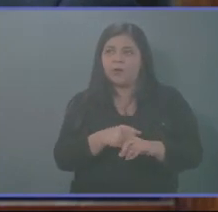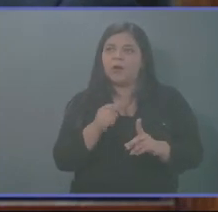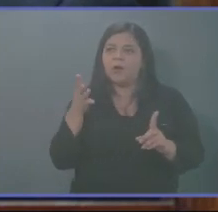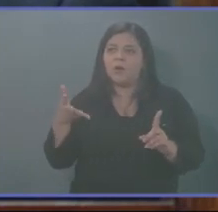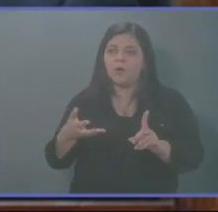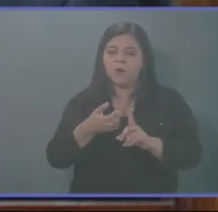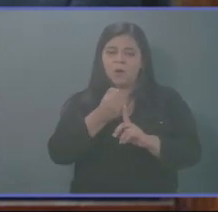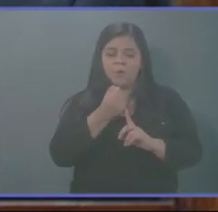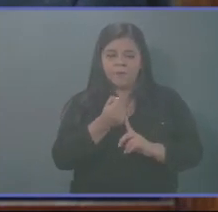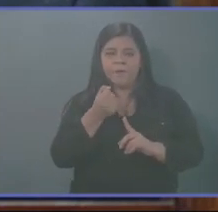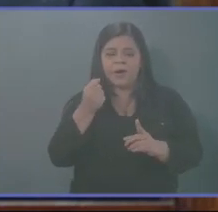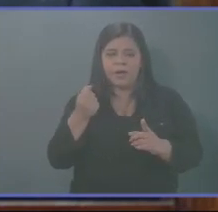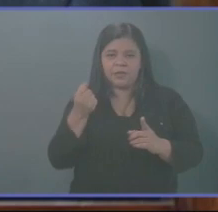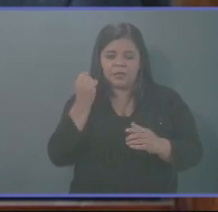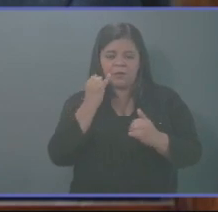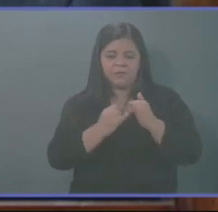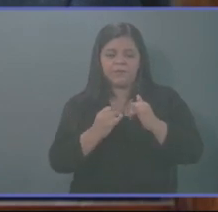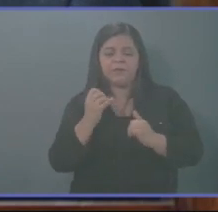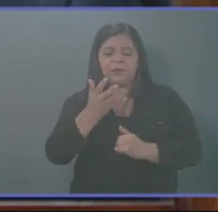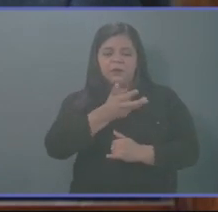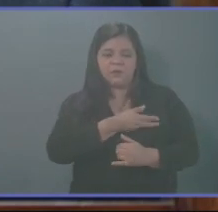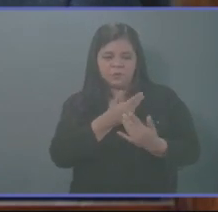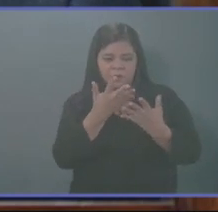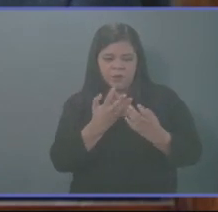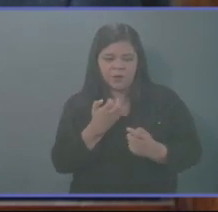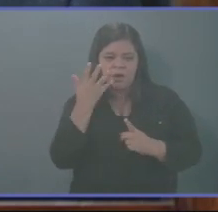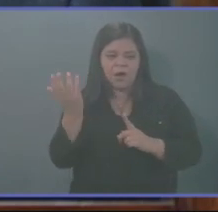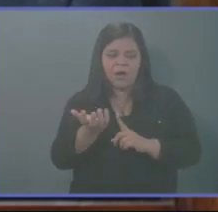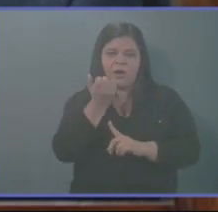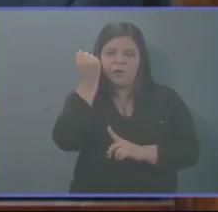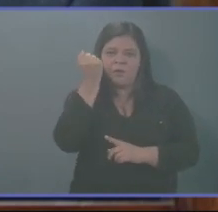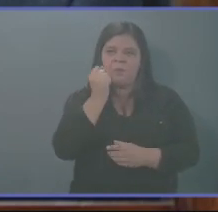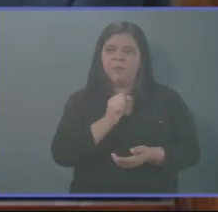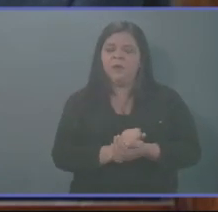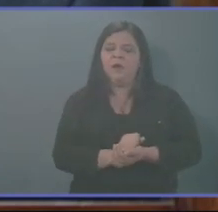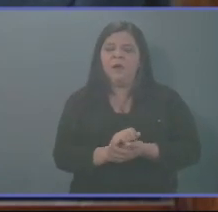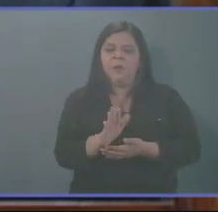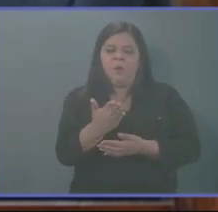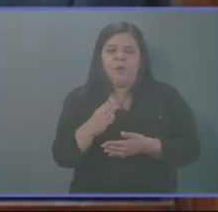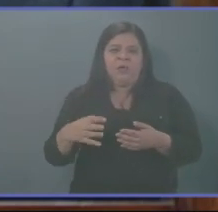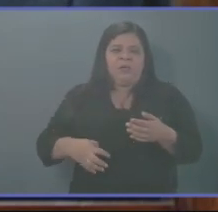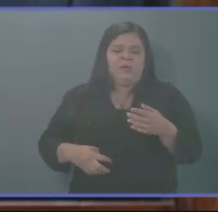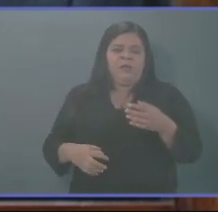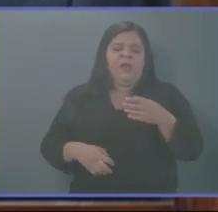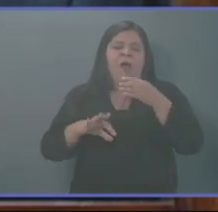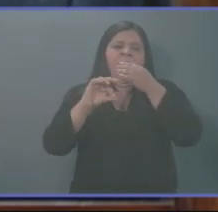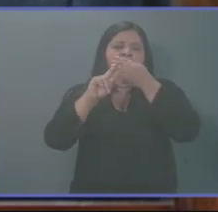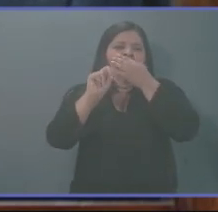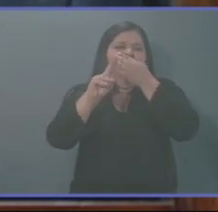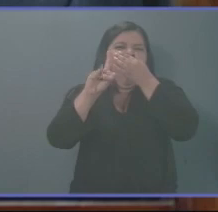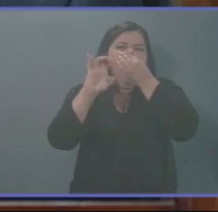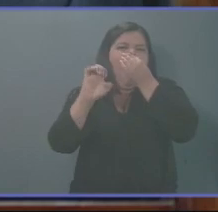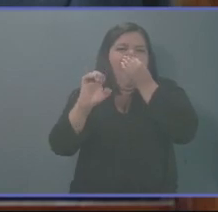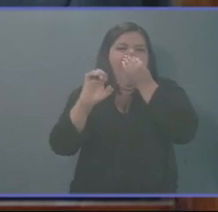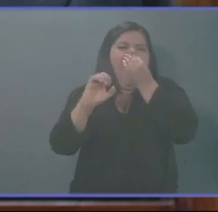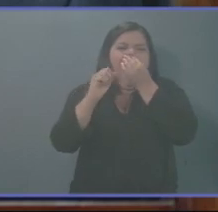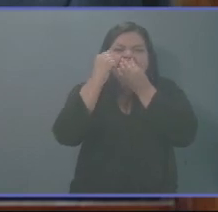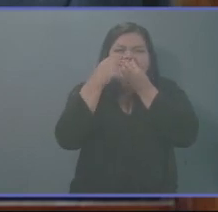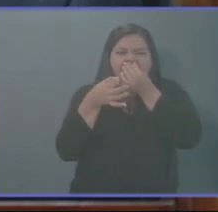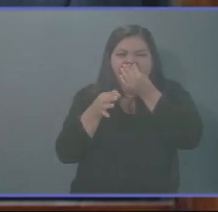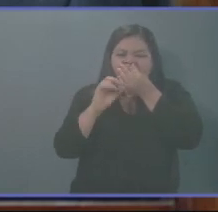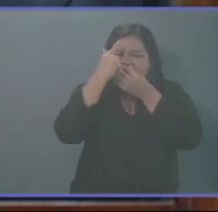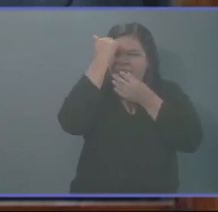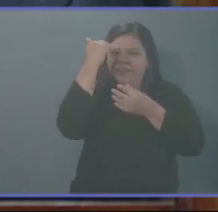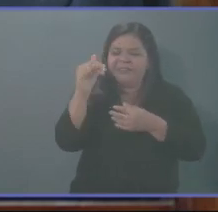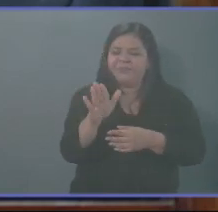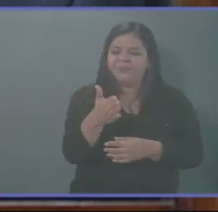u objeto que uno se propone lograr con el engaño. Por fraude se entiende en lenguaje político